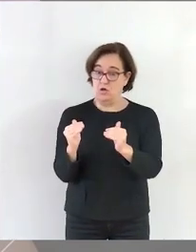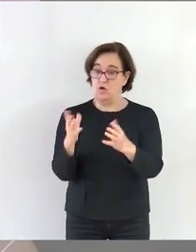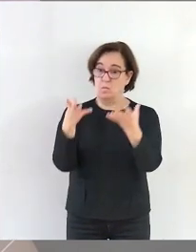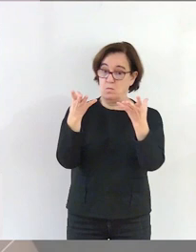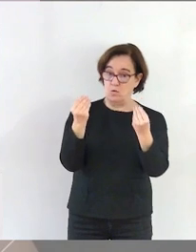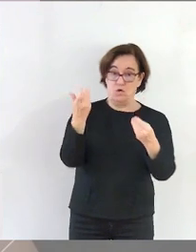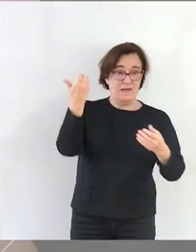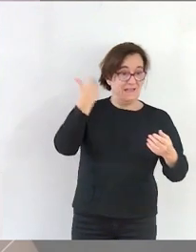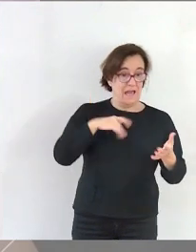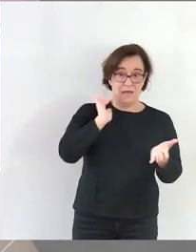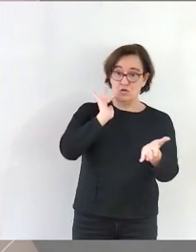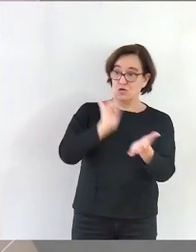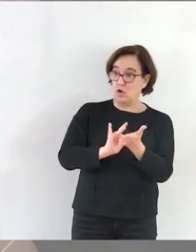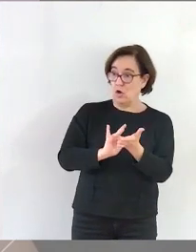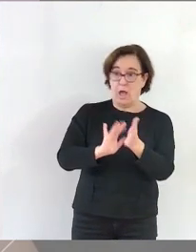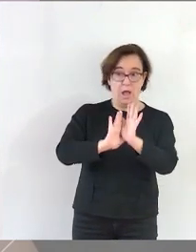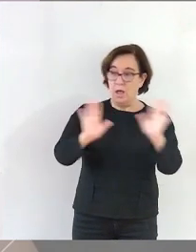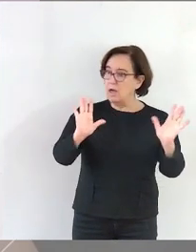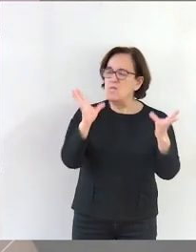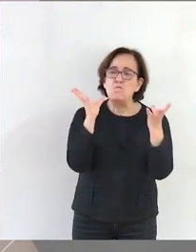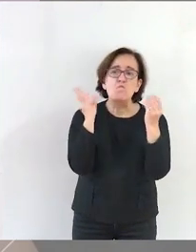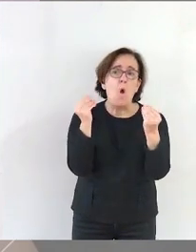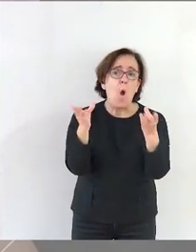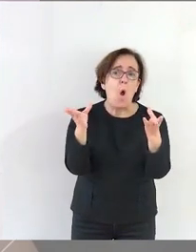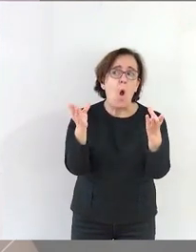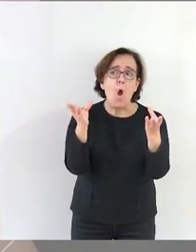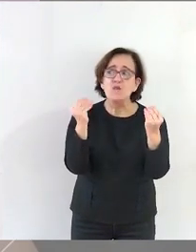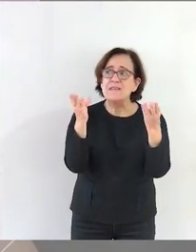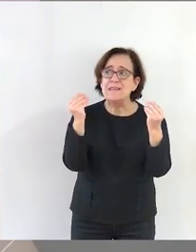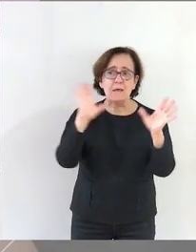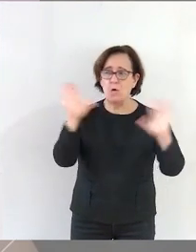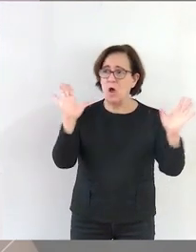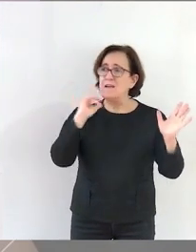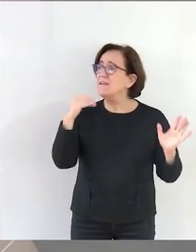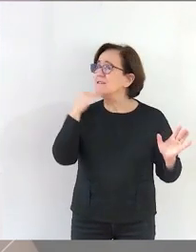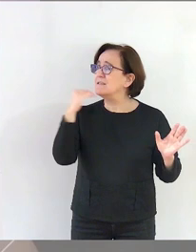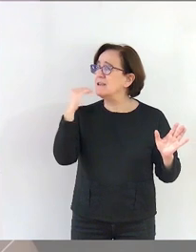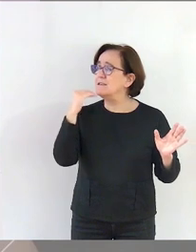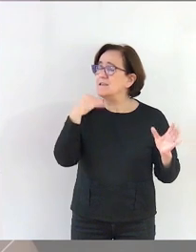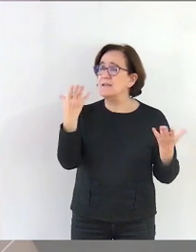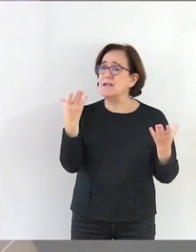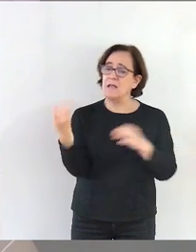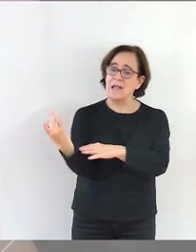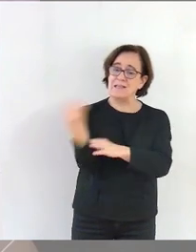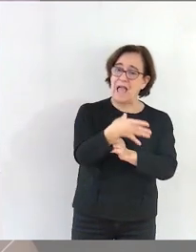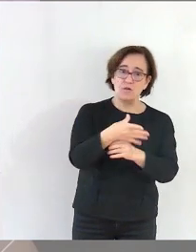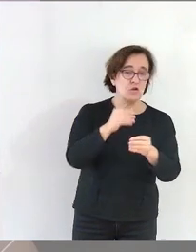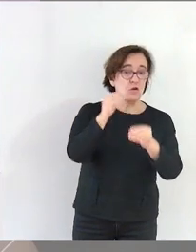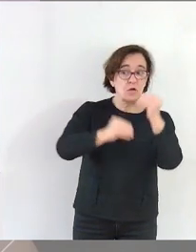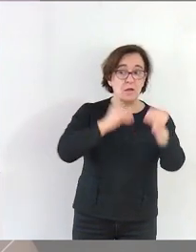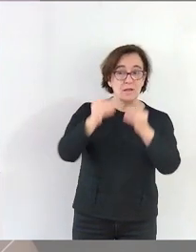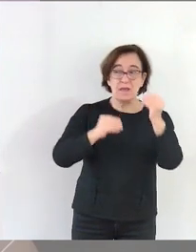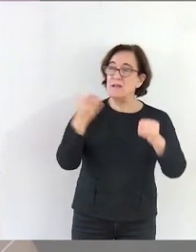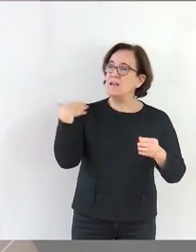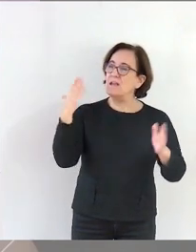y ya y mucho es muchísimo Mucho es prácticamente casi tanto como se redujo